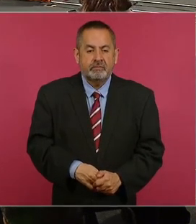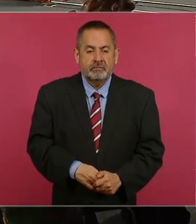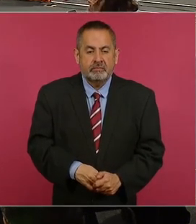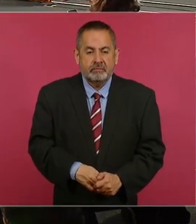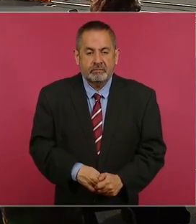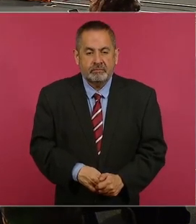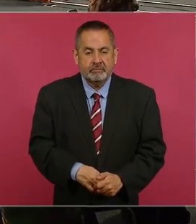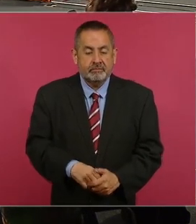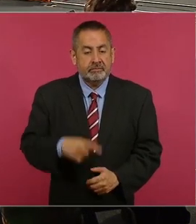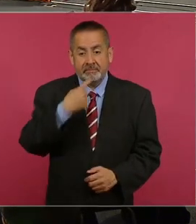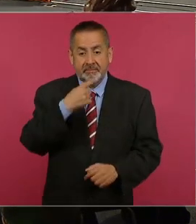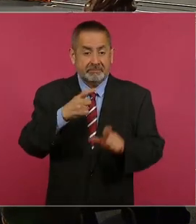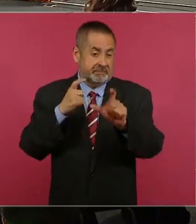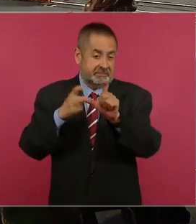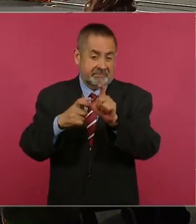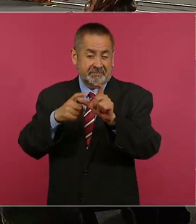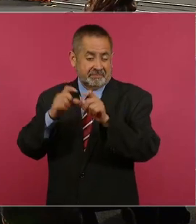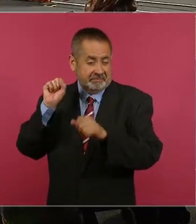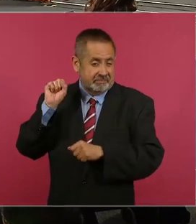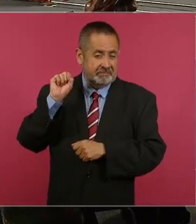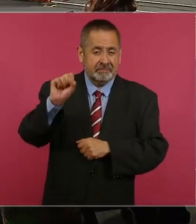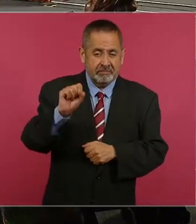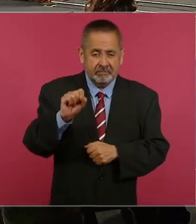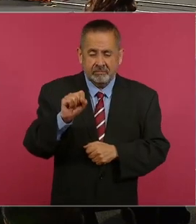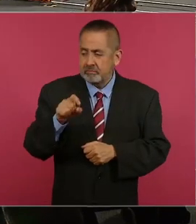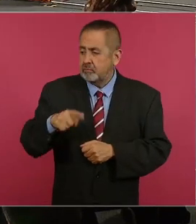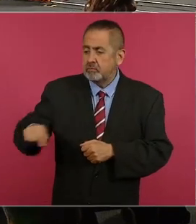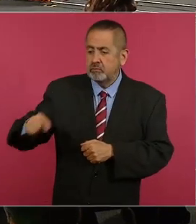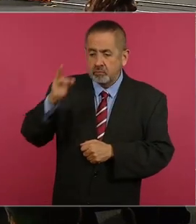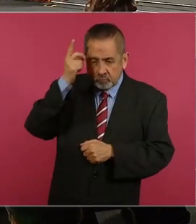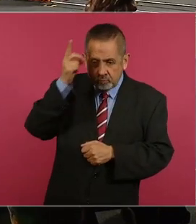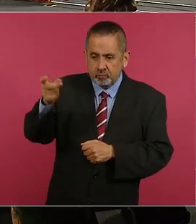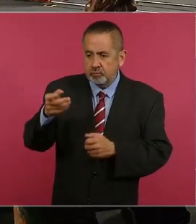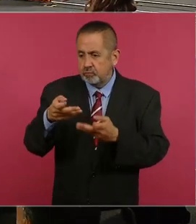el comunismo quiere que no exista la propiedad,